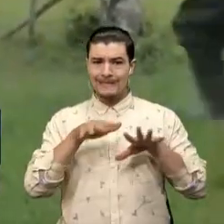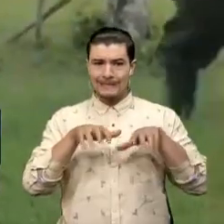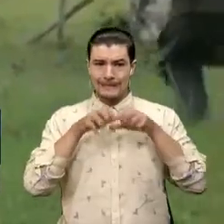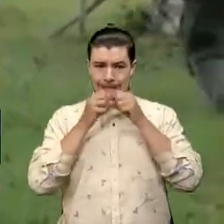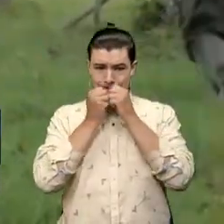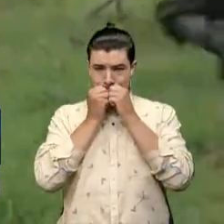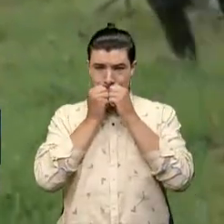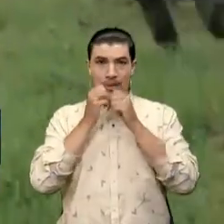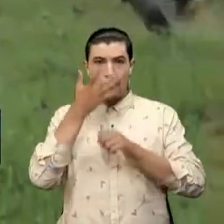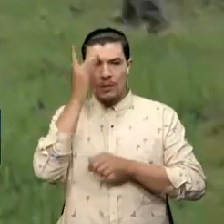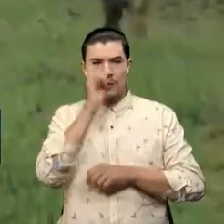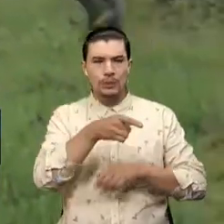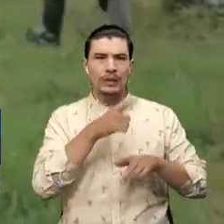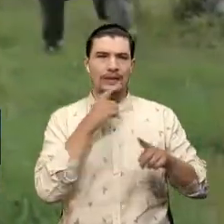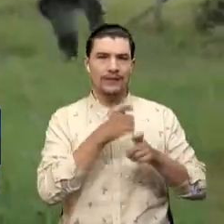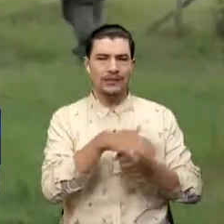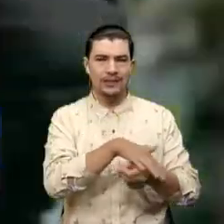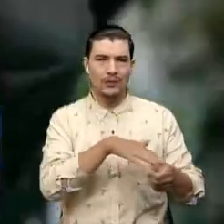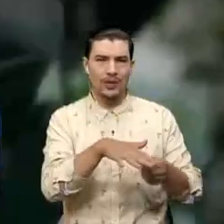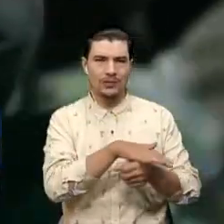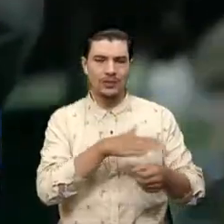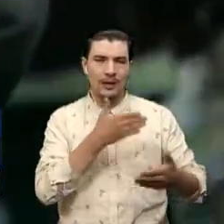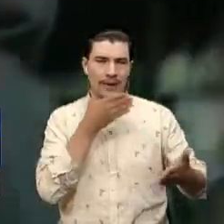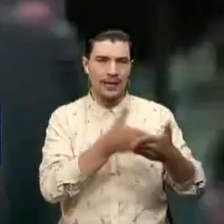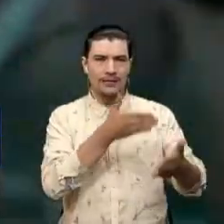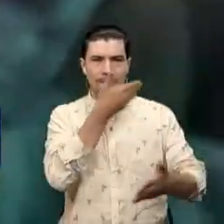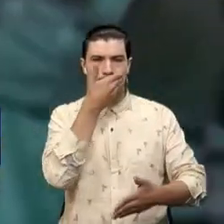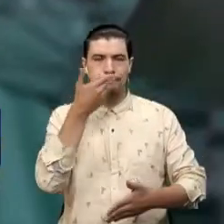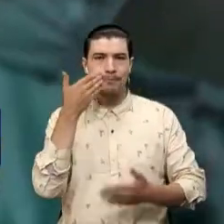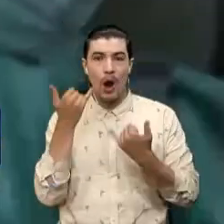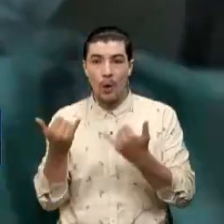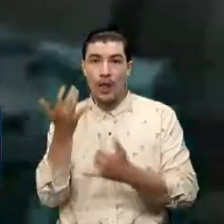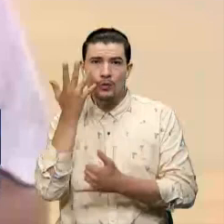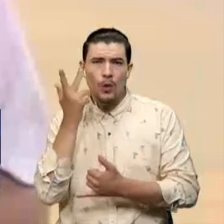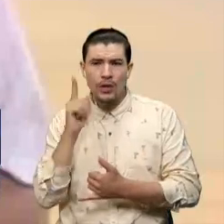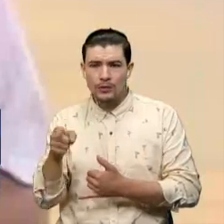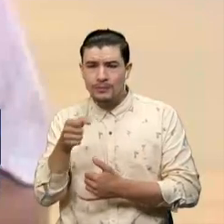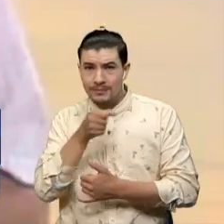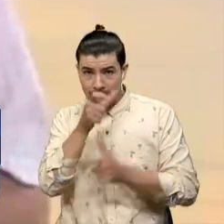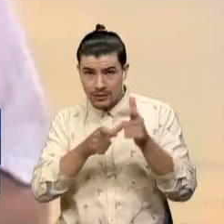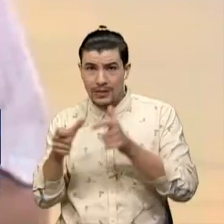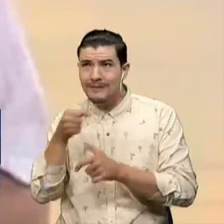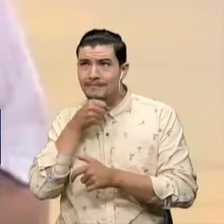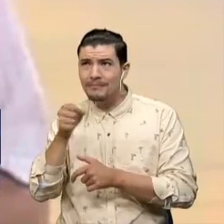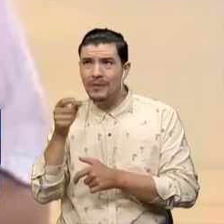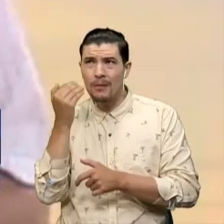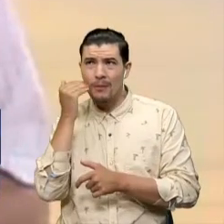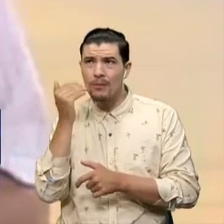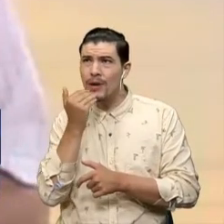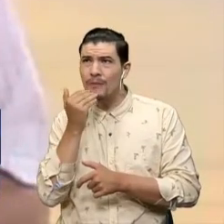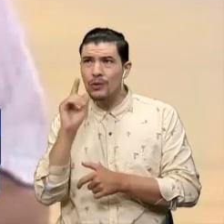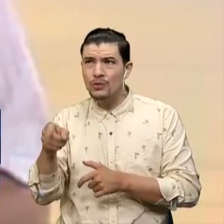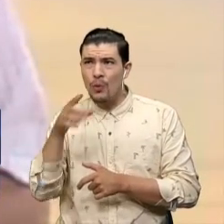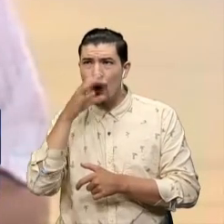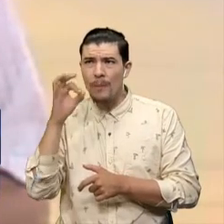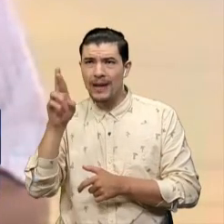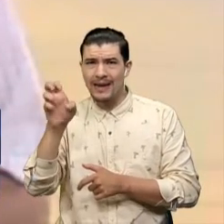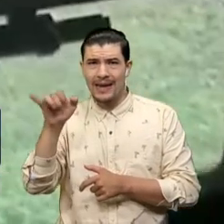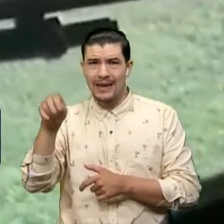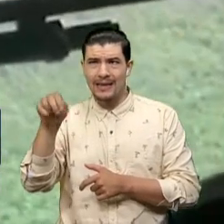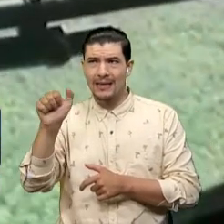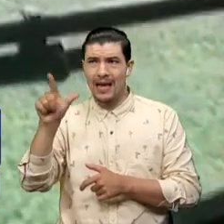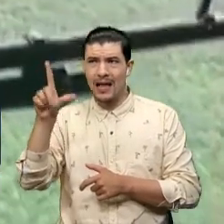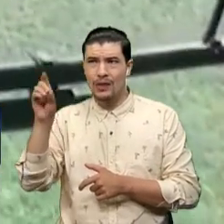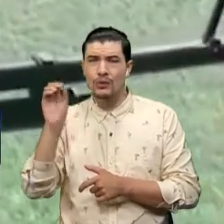que se van presentando así mismo periodistas que día a día ejercen su profesión en el catatumbo como reinaldo cañizares cuenta lo difícil que es